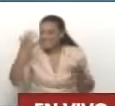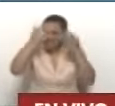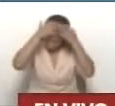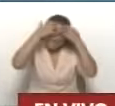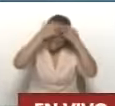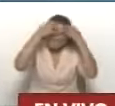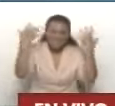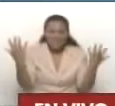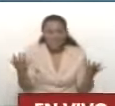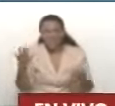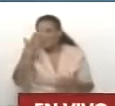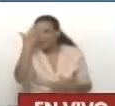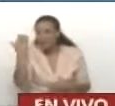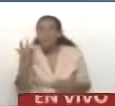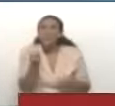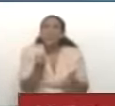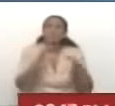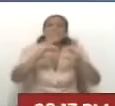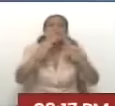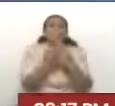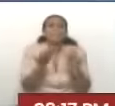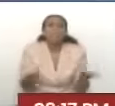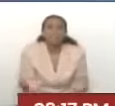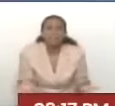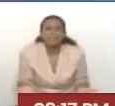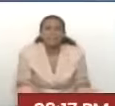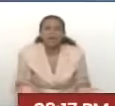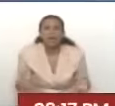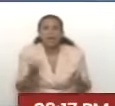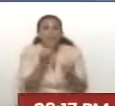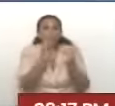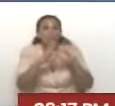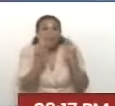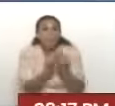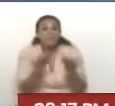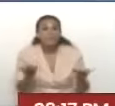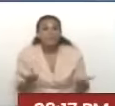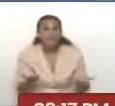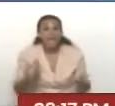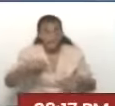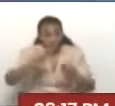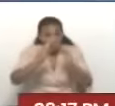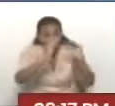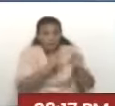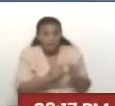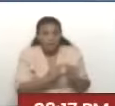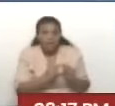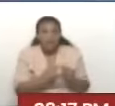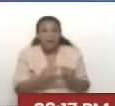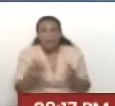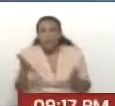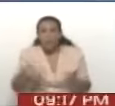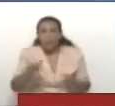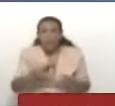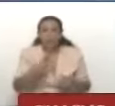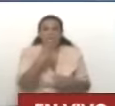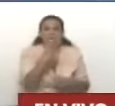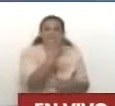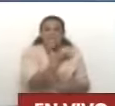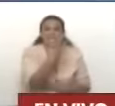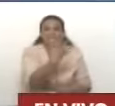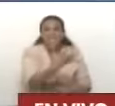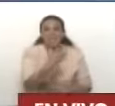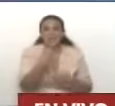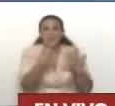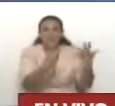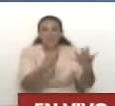familias hay en tu comunidad, Wilfredo? ¿Cuántas familias tengo en esta comunidad? En la comunidad del Chispero nada más tenemos 579